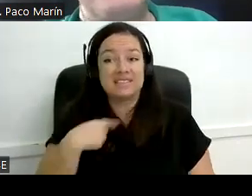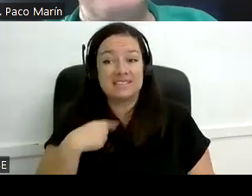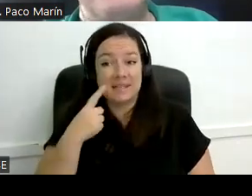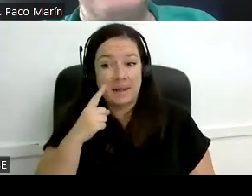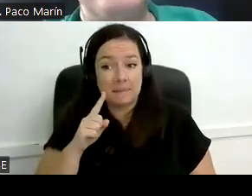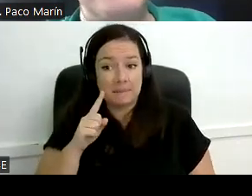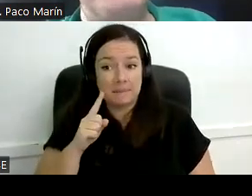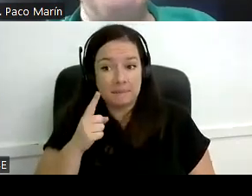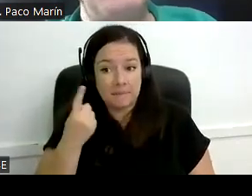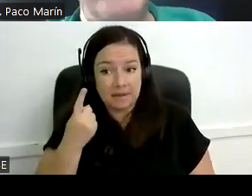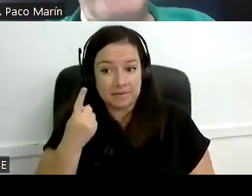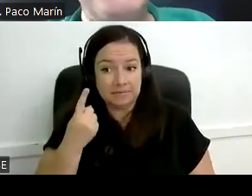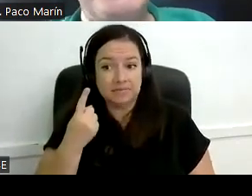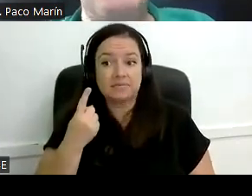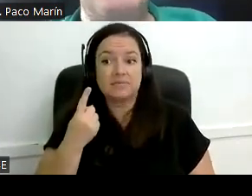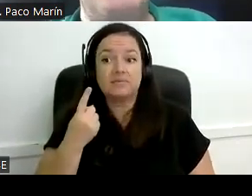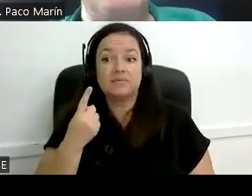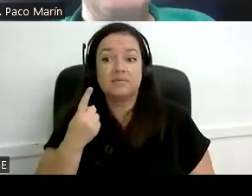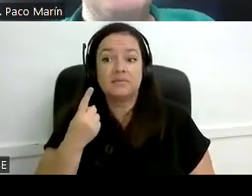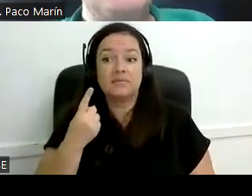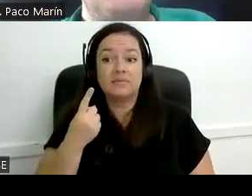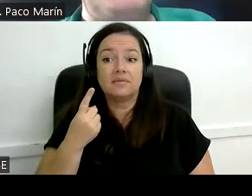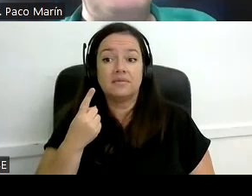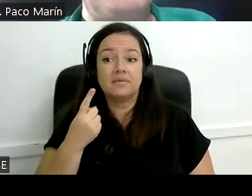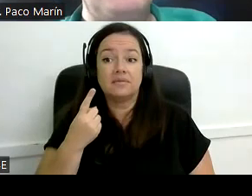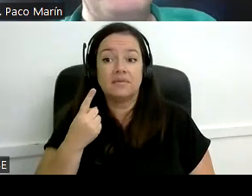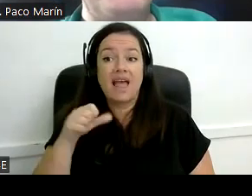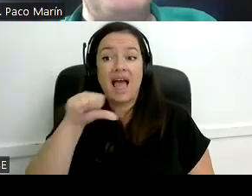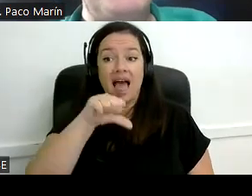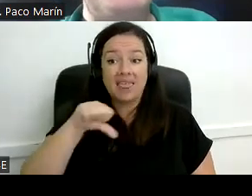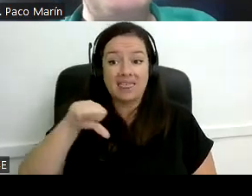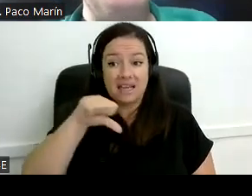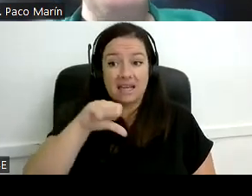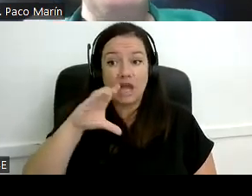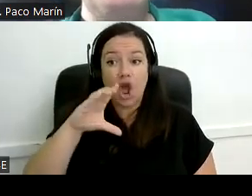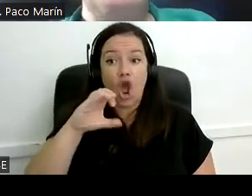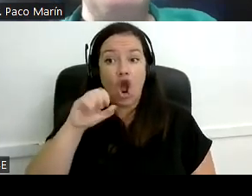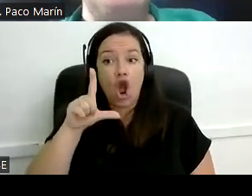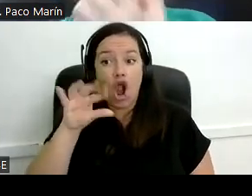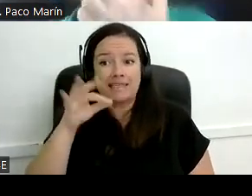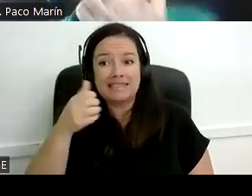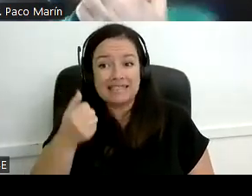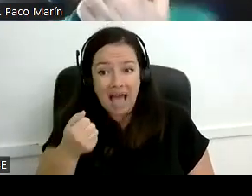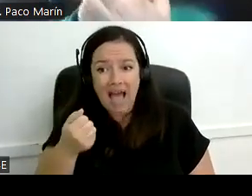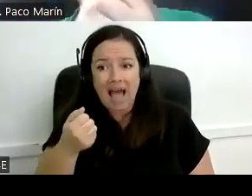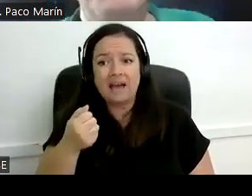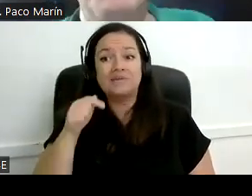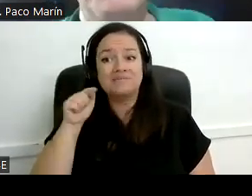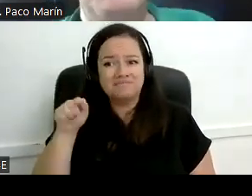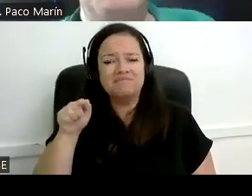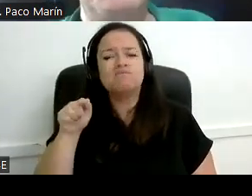nivel con esta entidad, con el aceite de colza desnaturalizado, fue fundamentalmente